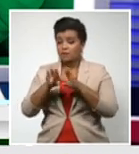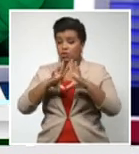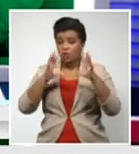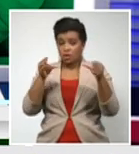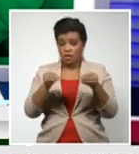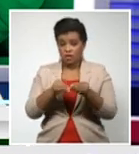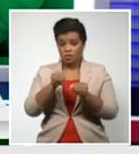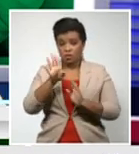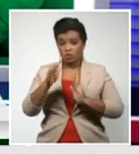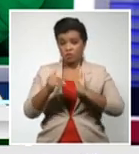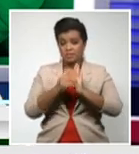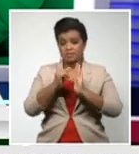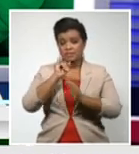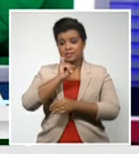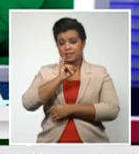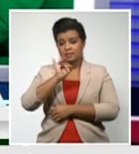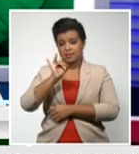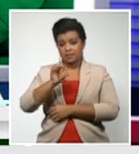4.670, que es el